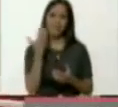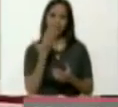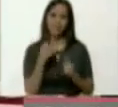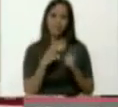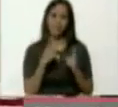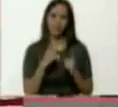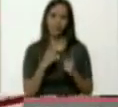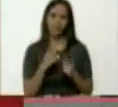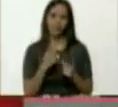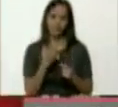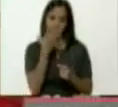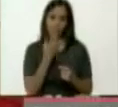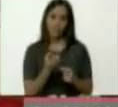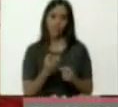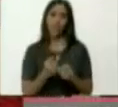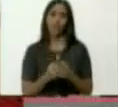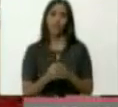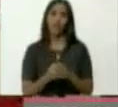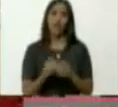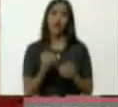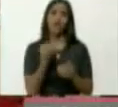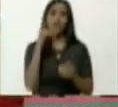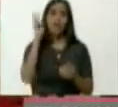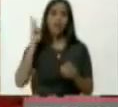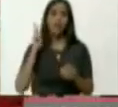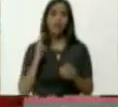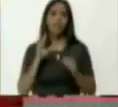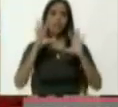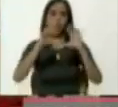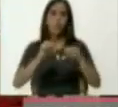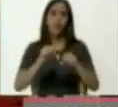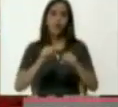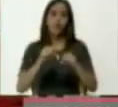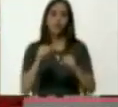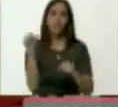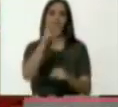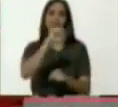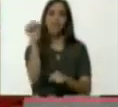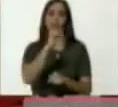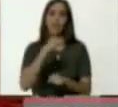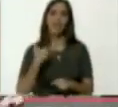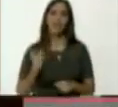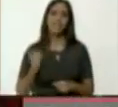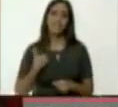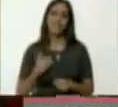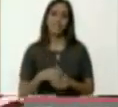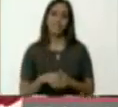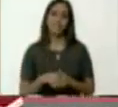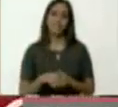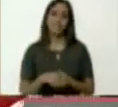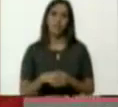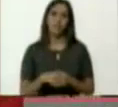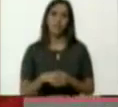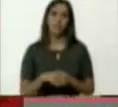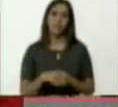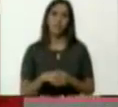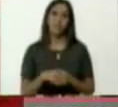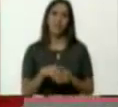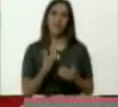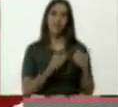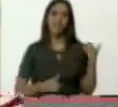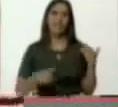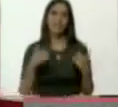trágico. Hay un montón de venezolanos que compraron carro en Argentina. Uh-huh, uh-huh. Y el tipo aumentó los impuestos y